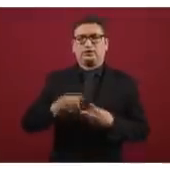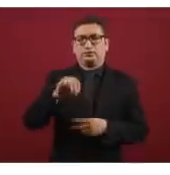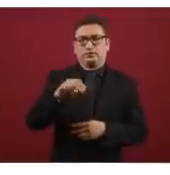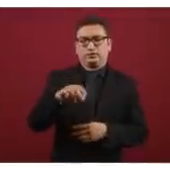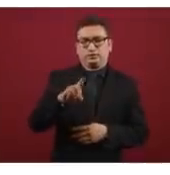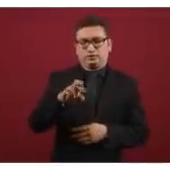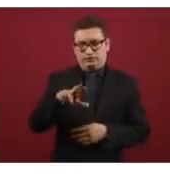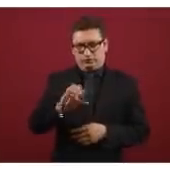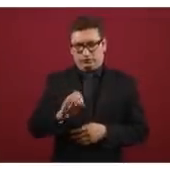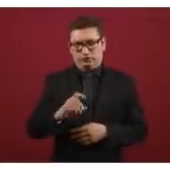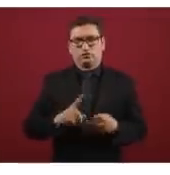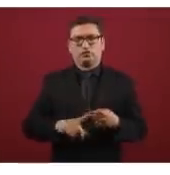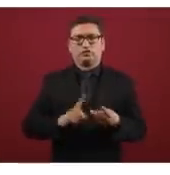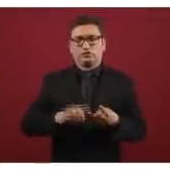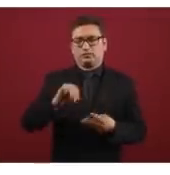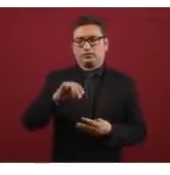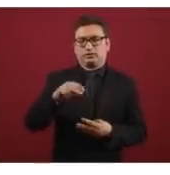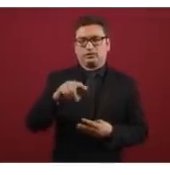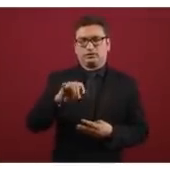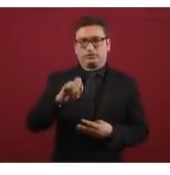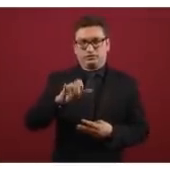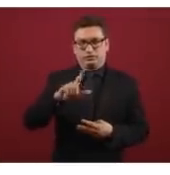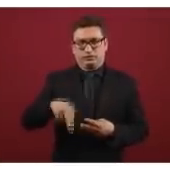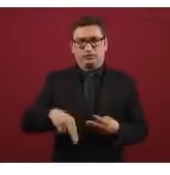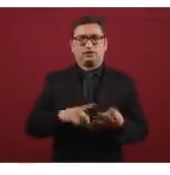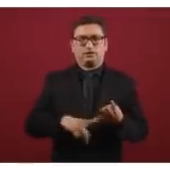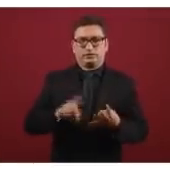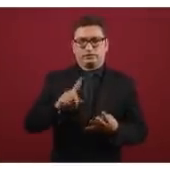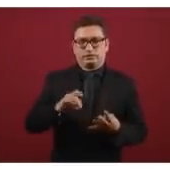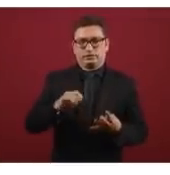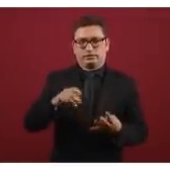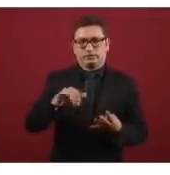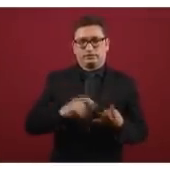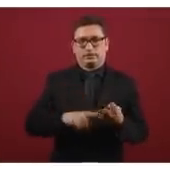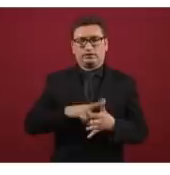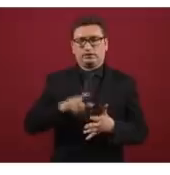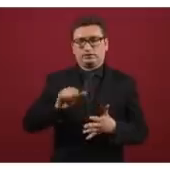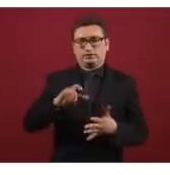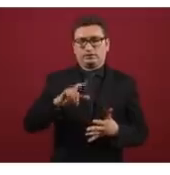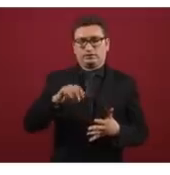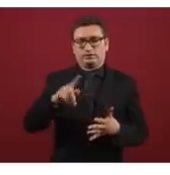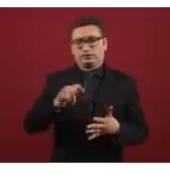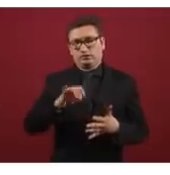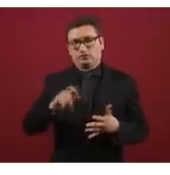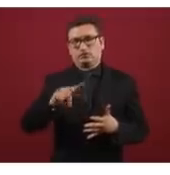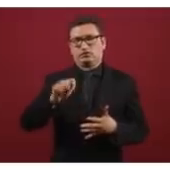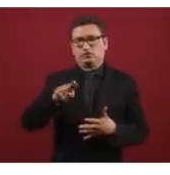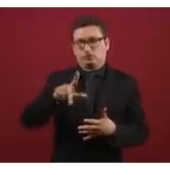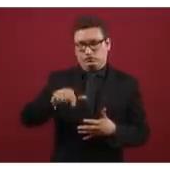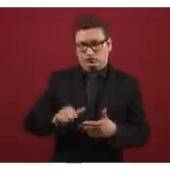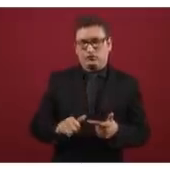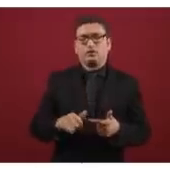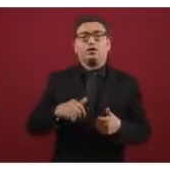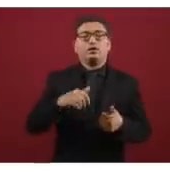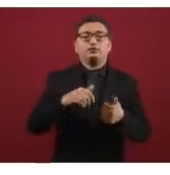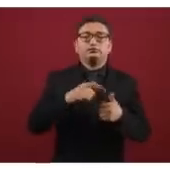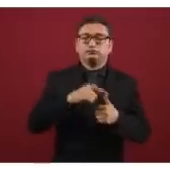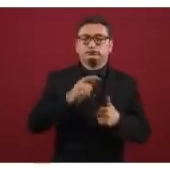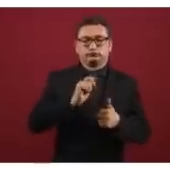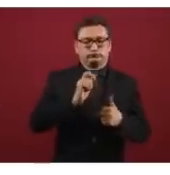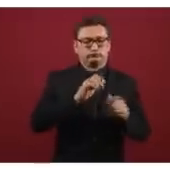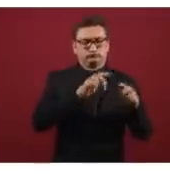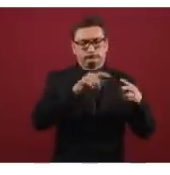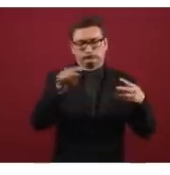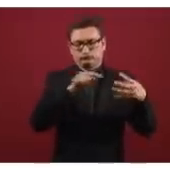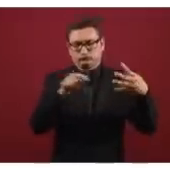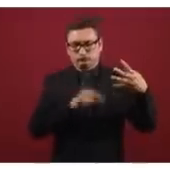Madero, Minatitlán, Salamanca, Salina Cruz y Tula. Entonces, estamos viendo, empezamos